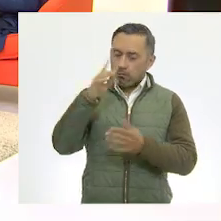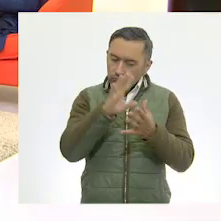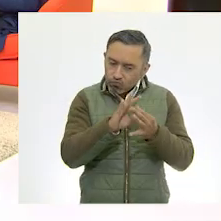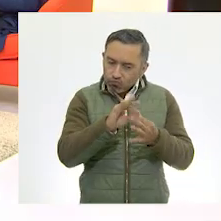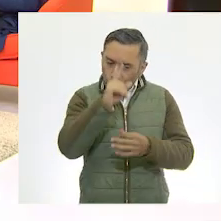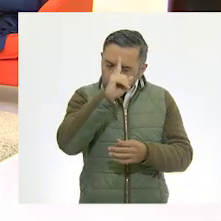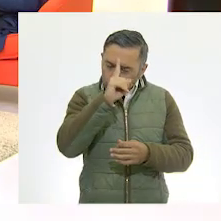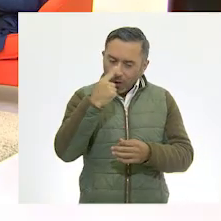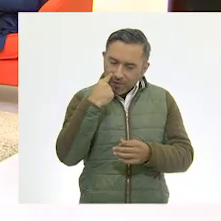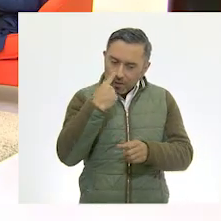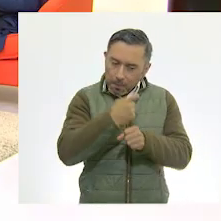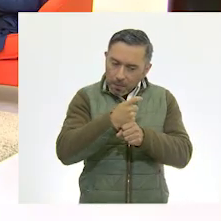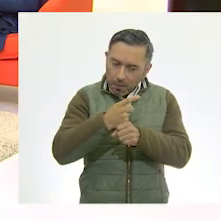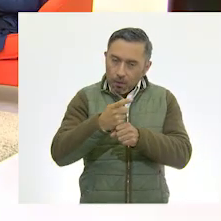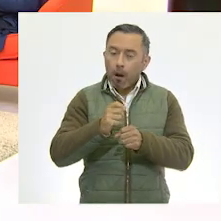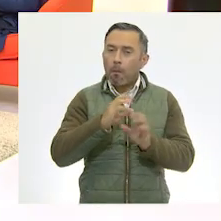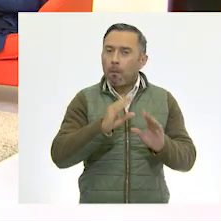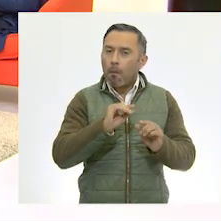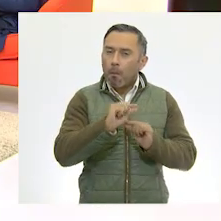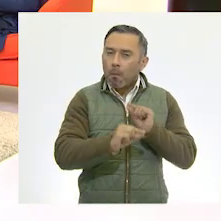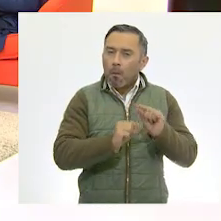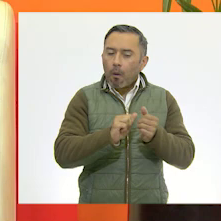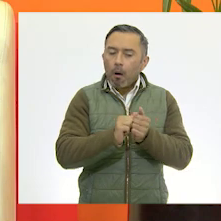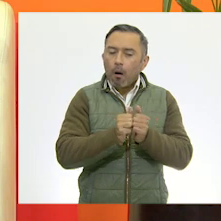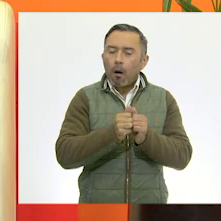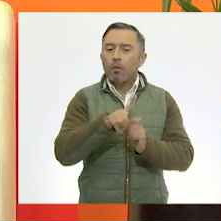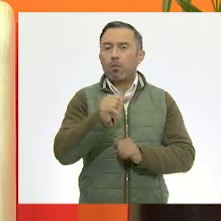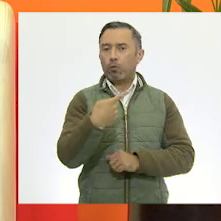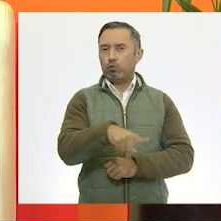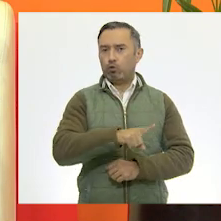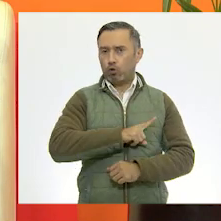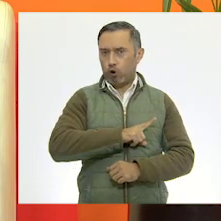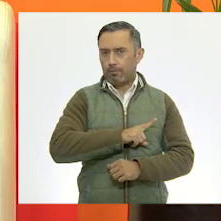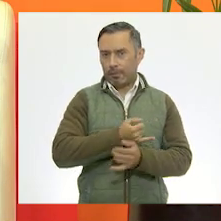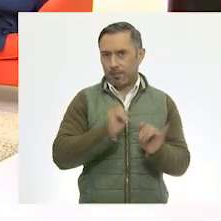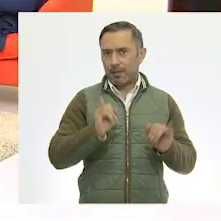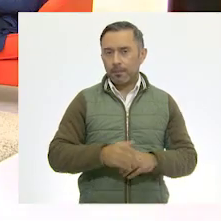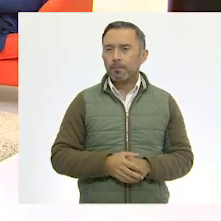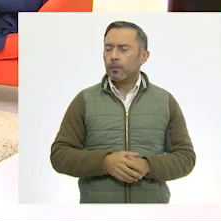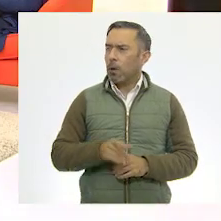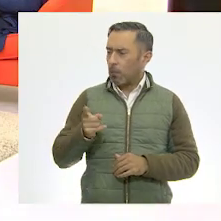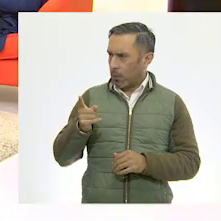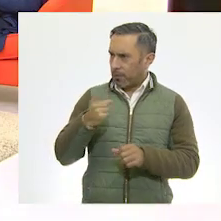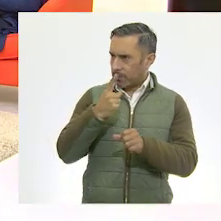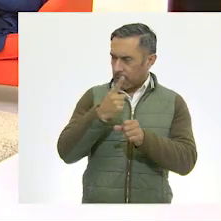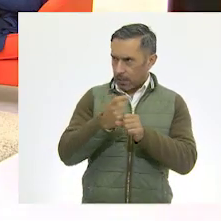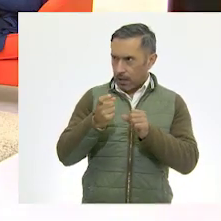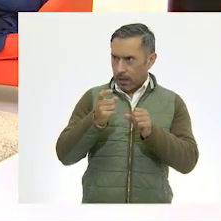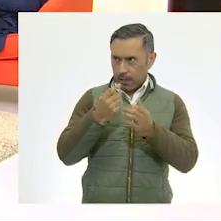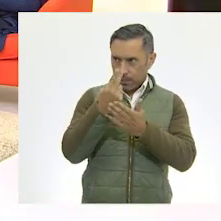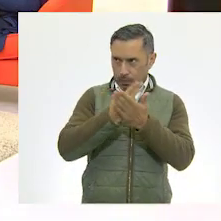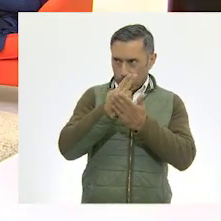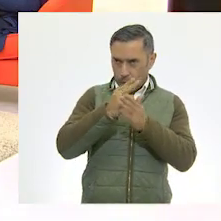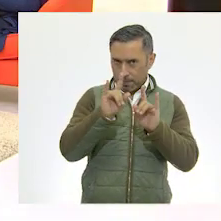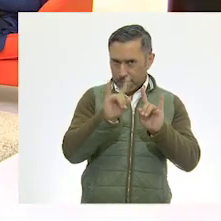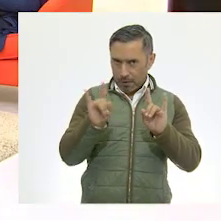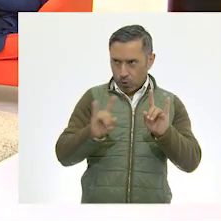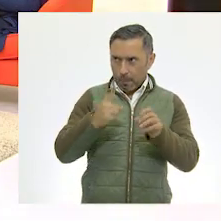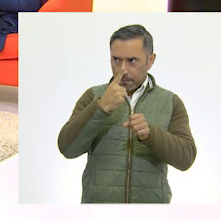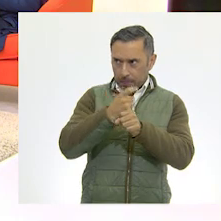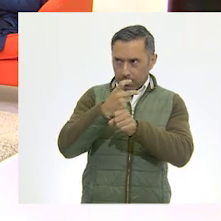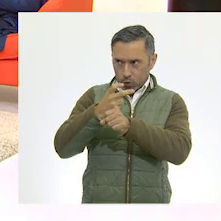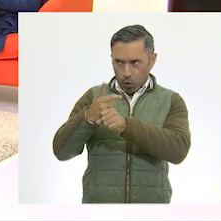es importante también señalar los tiempos para cada actividad. Y estos tiempos no se señalan en los pictogramas, más bien ya los